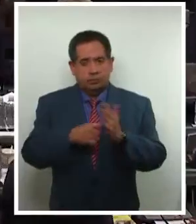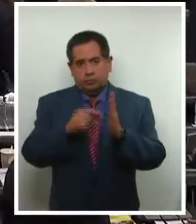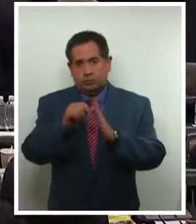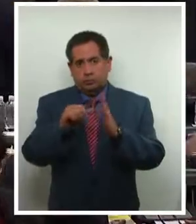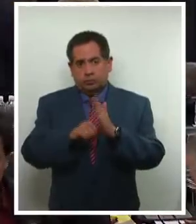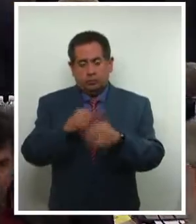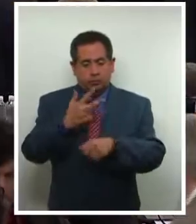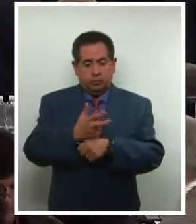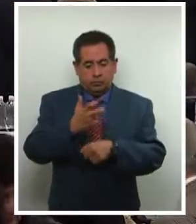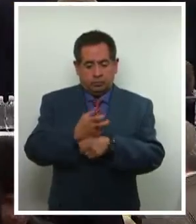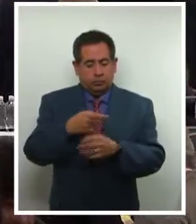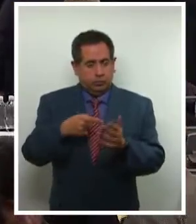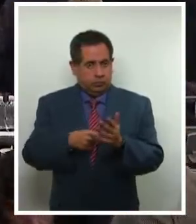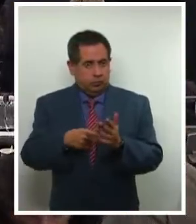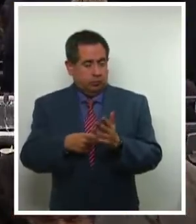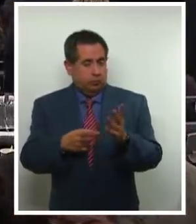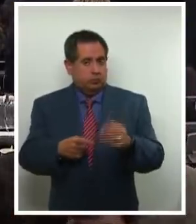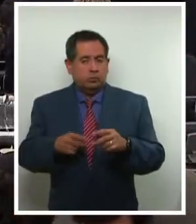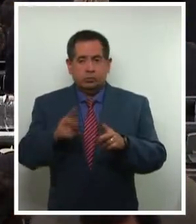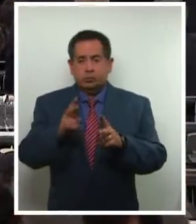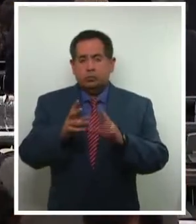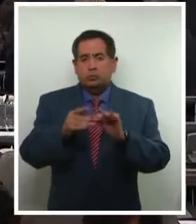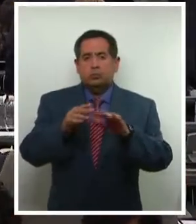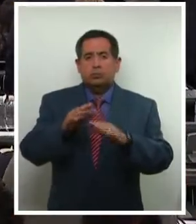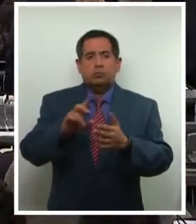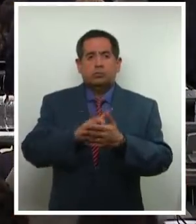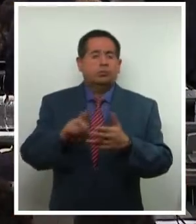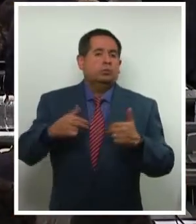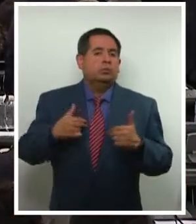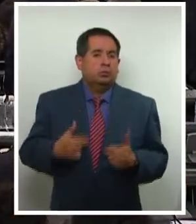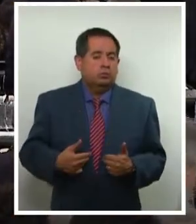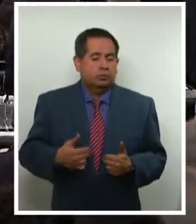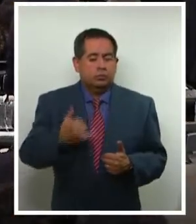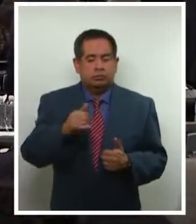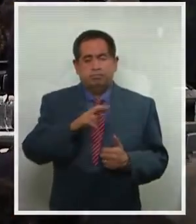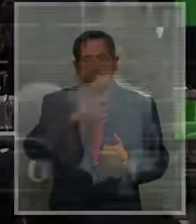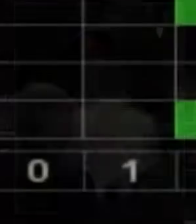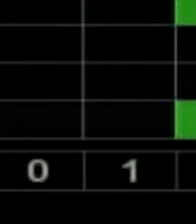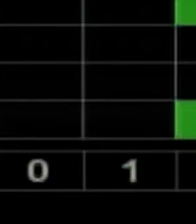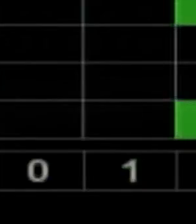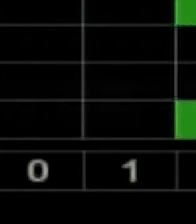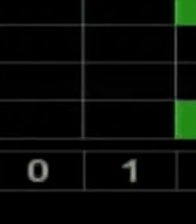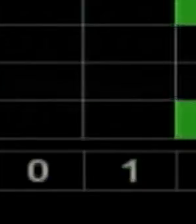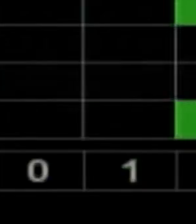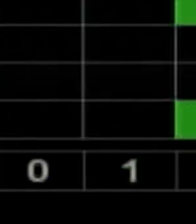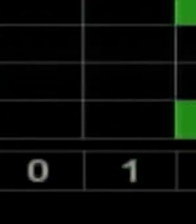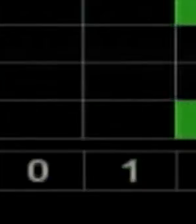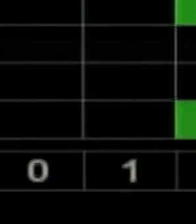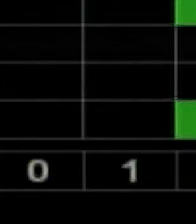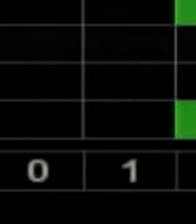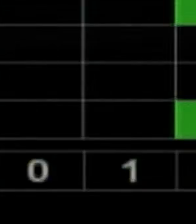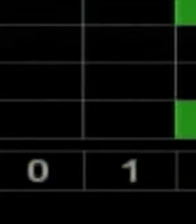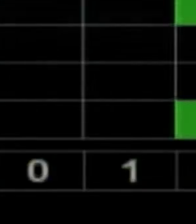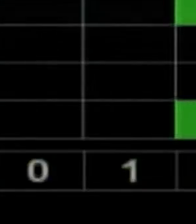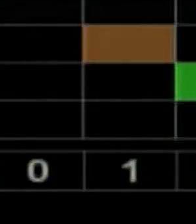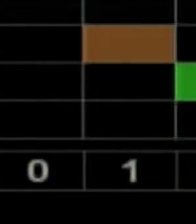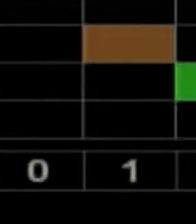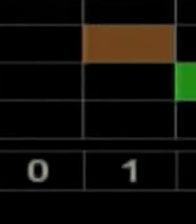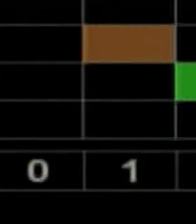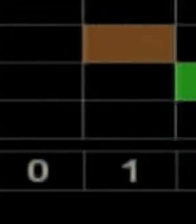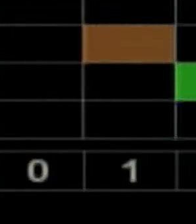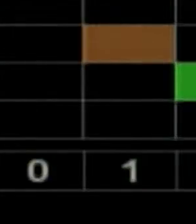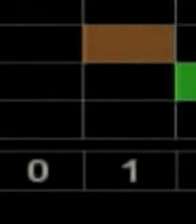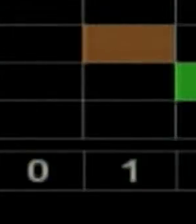artículo 8º transitorio habla sobre los derechos humanos reconocidos en la Ciudad de México. Antes de